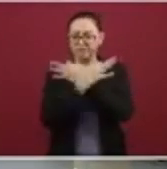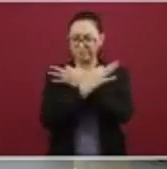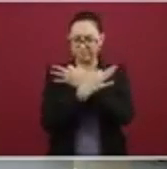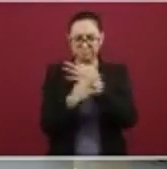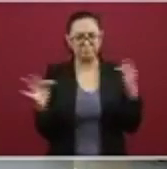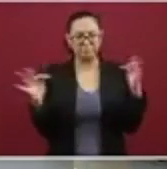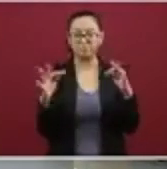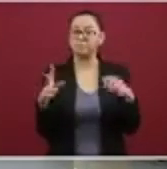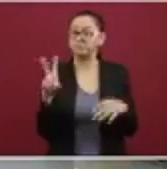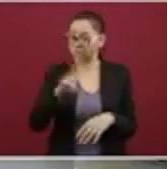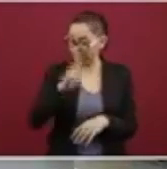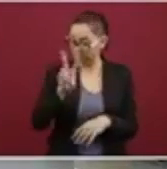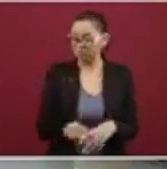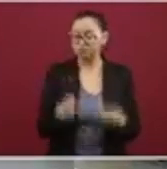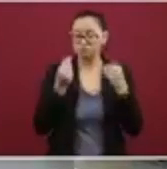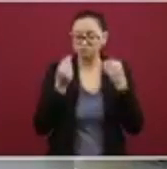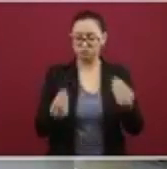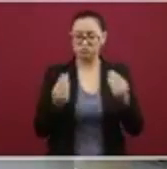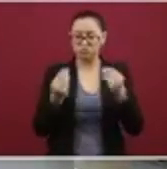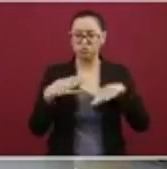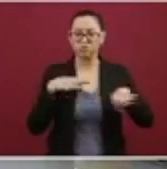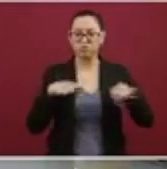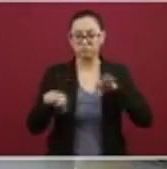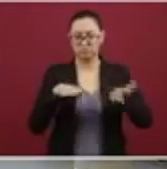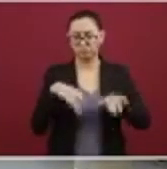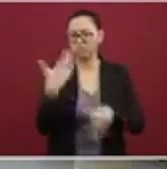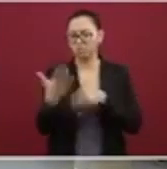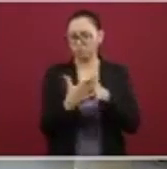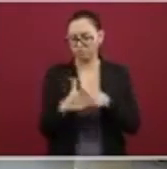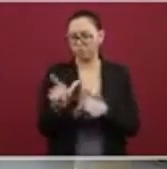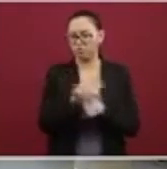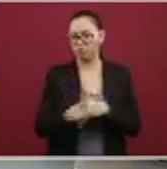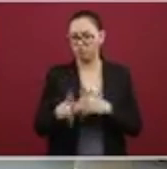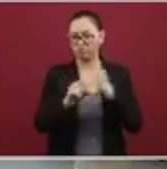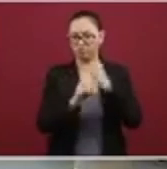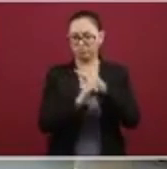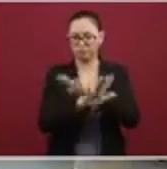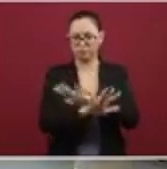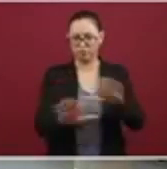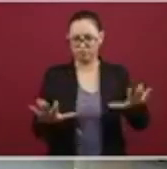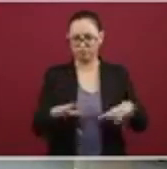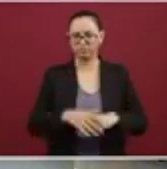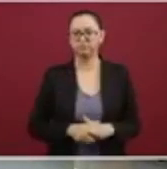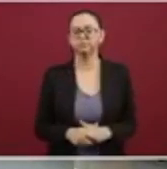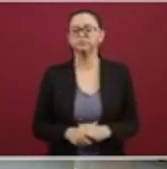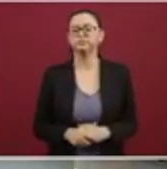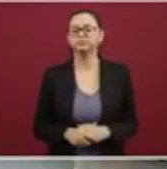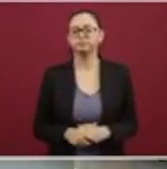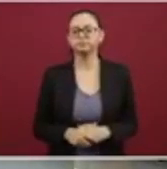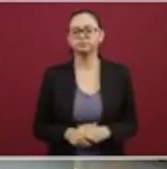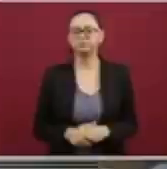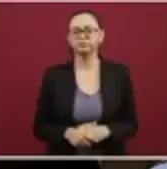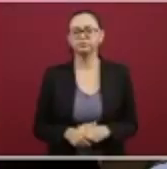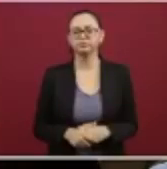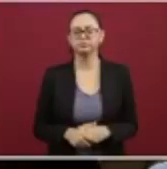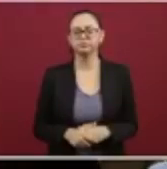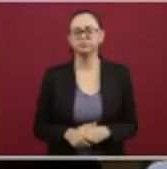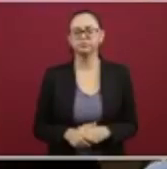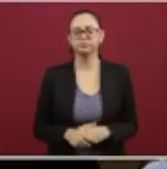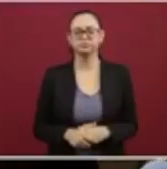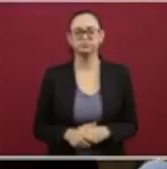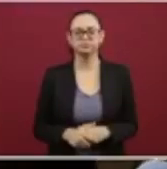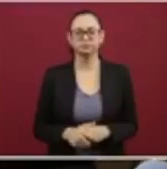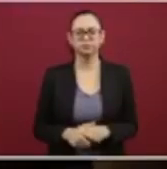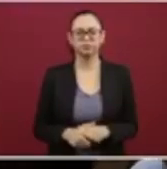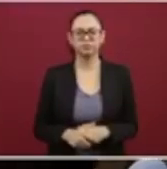es bastante. Entonces, el lunes va a haber un informe. Señor presidente, hoy el periódico de